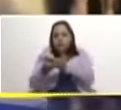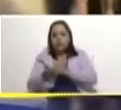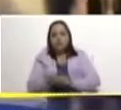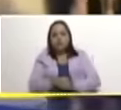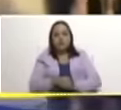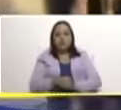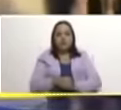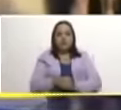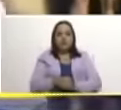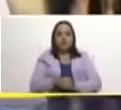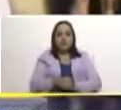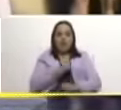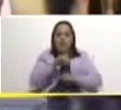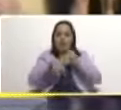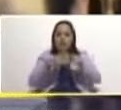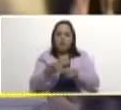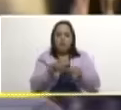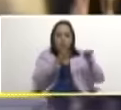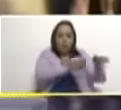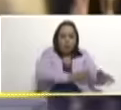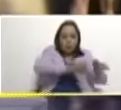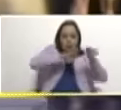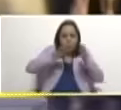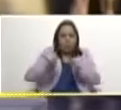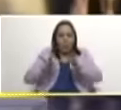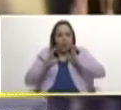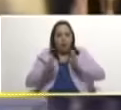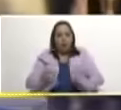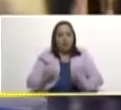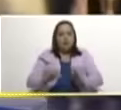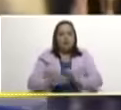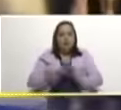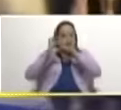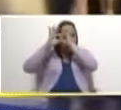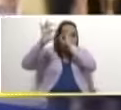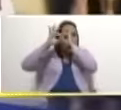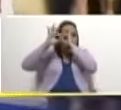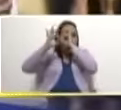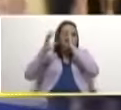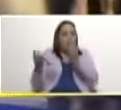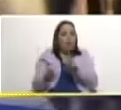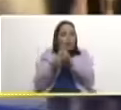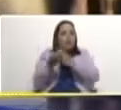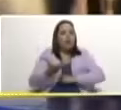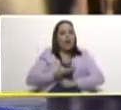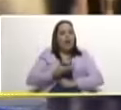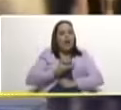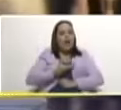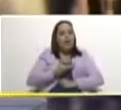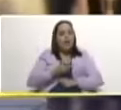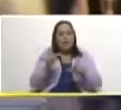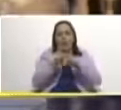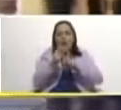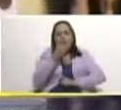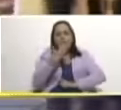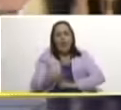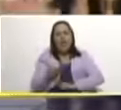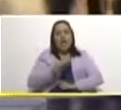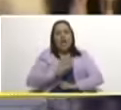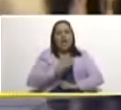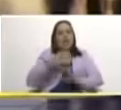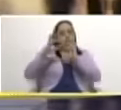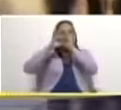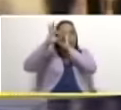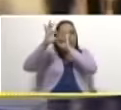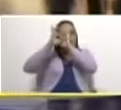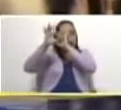desde la exhumación de los restos en Tumeremo, su alcalde, unas palabras muy hermosas, el alcalde de Tumeremo,